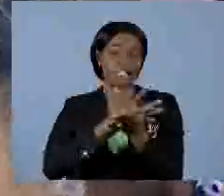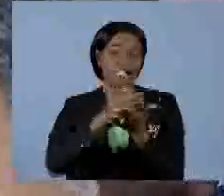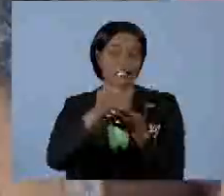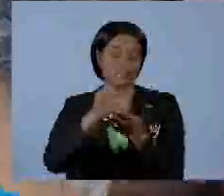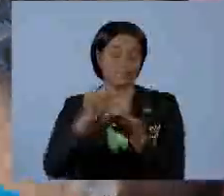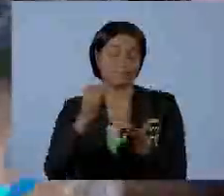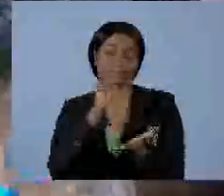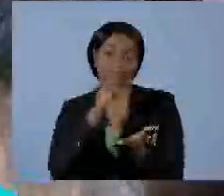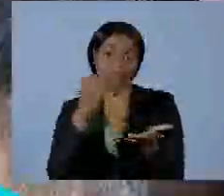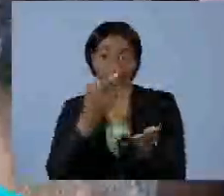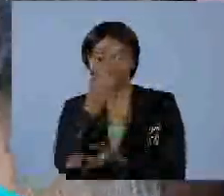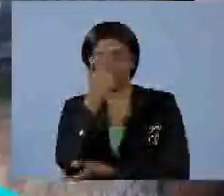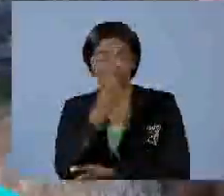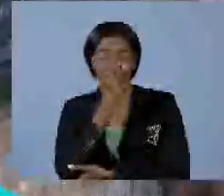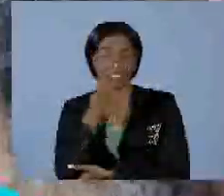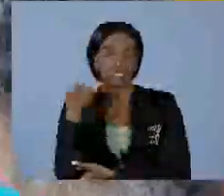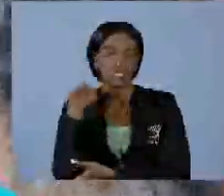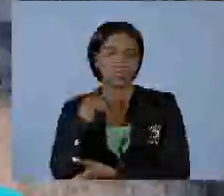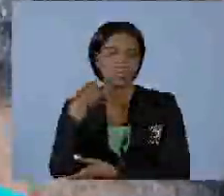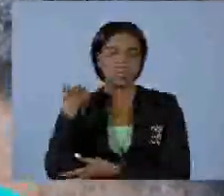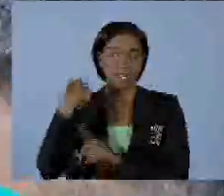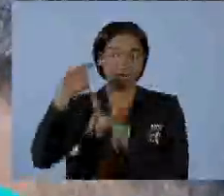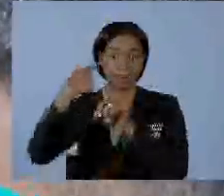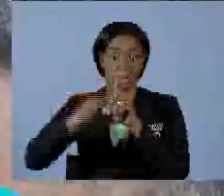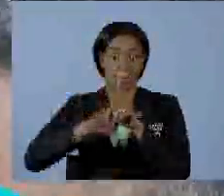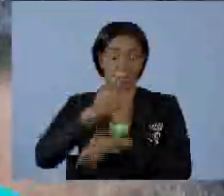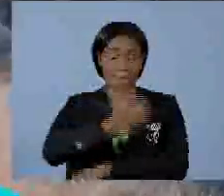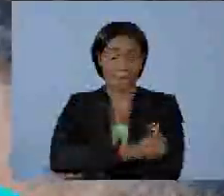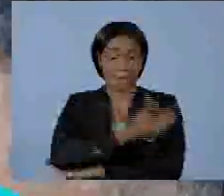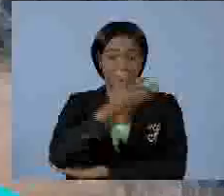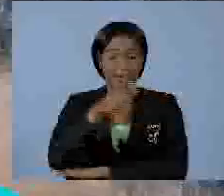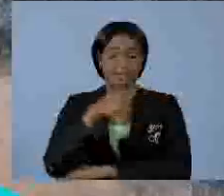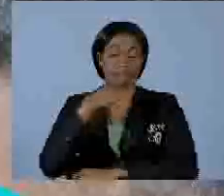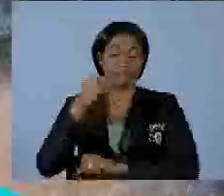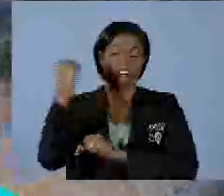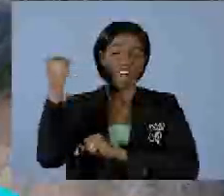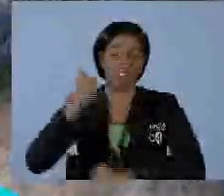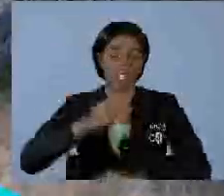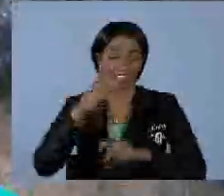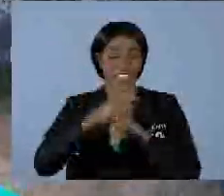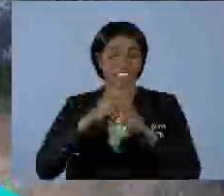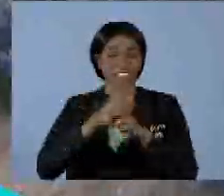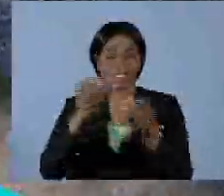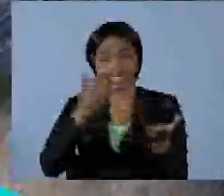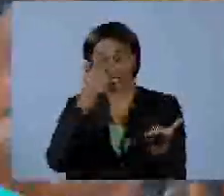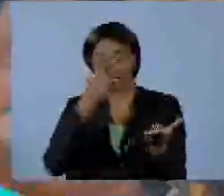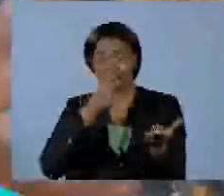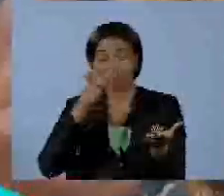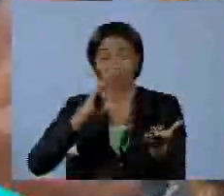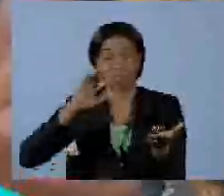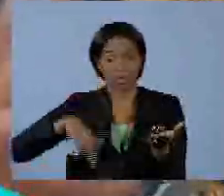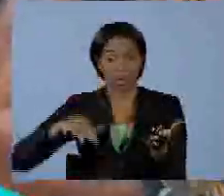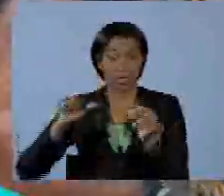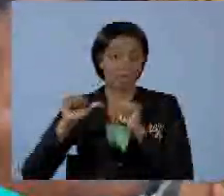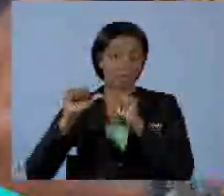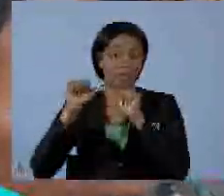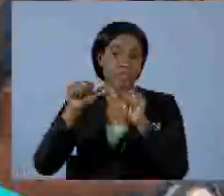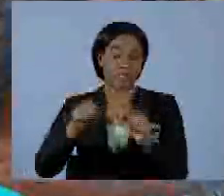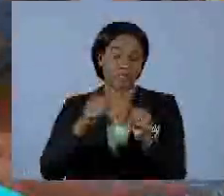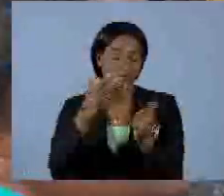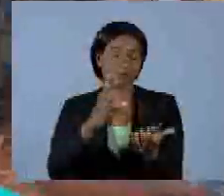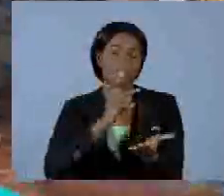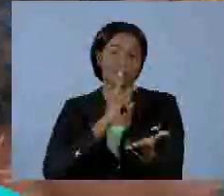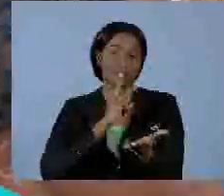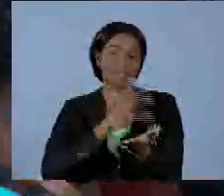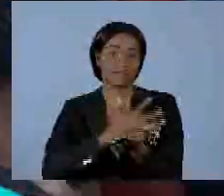el país. Tuvimos un mes de marzo que fue muy duro en todo el país y aún todavía queda esa secuela de